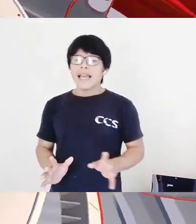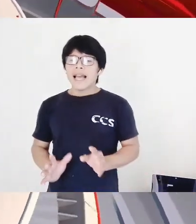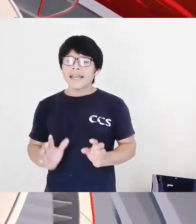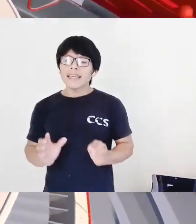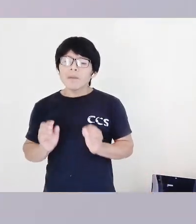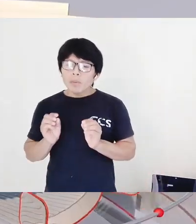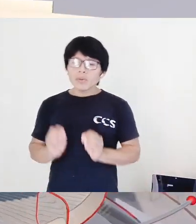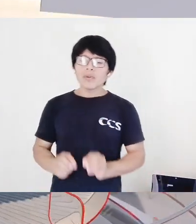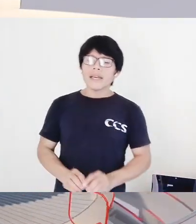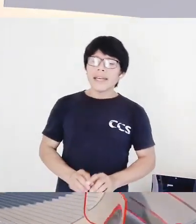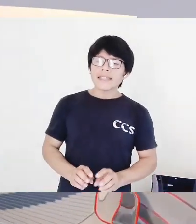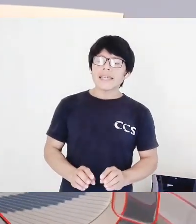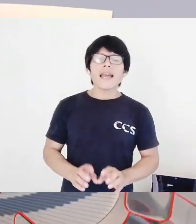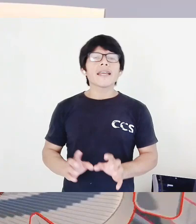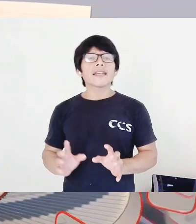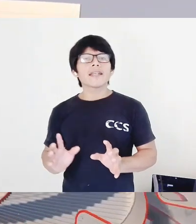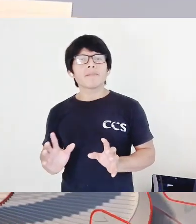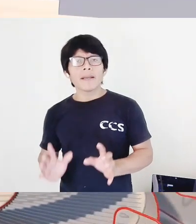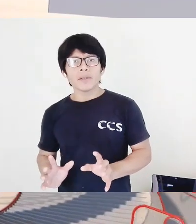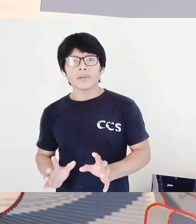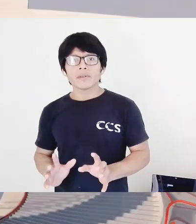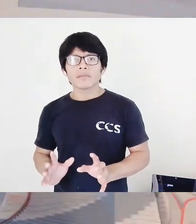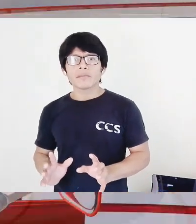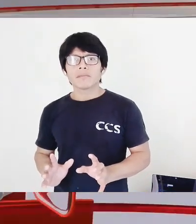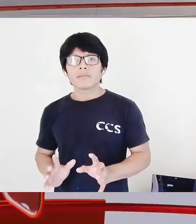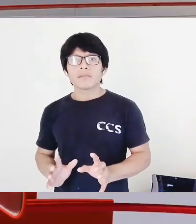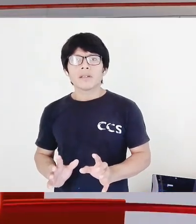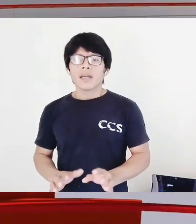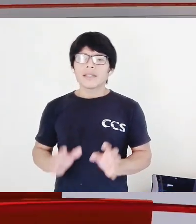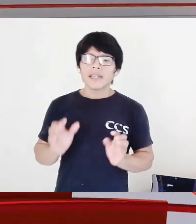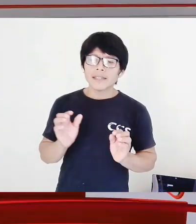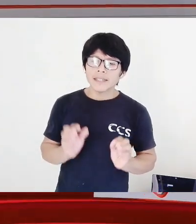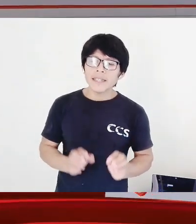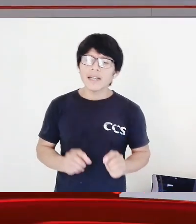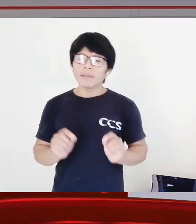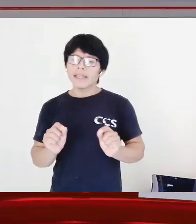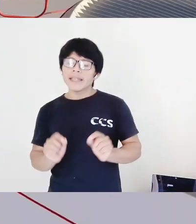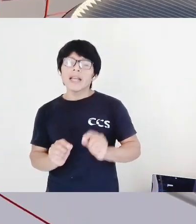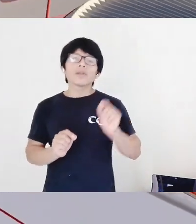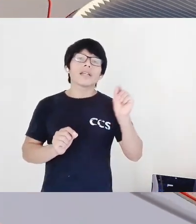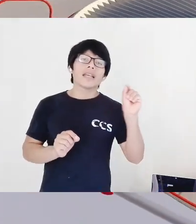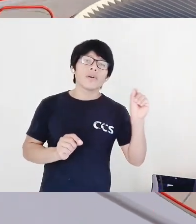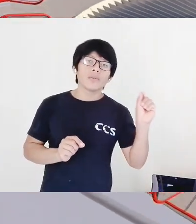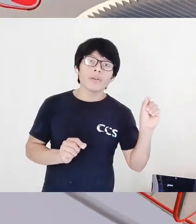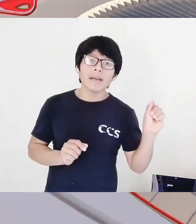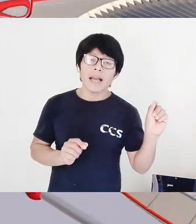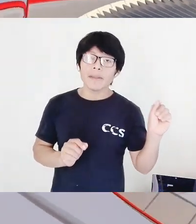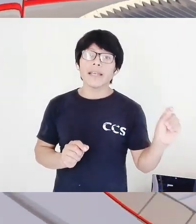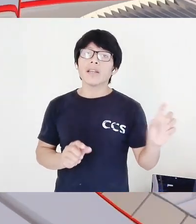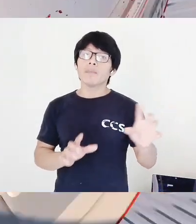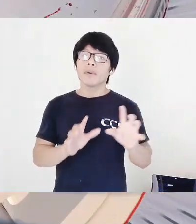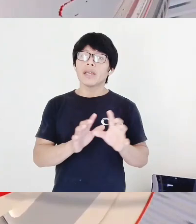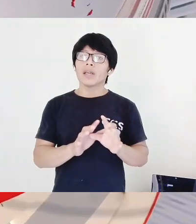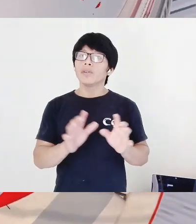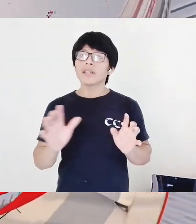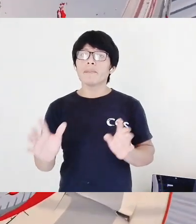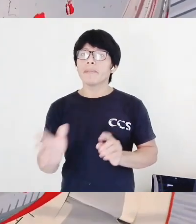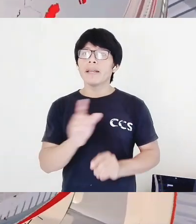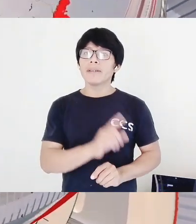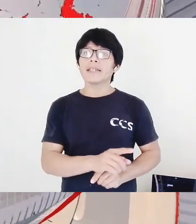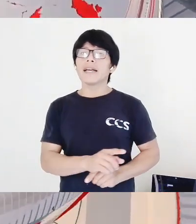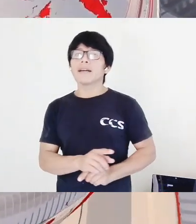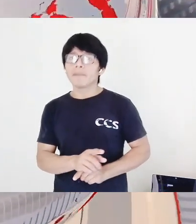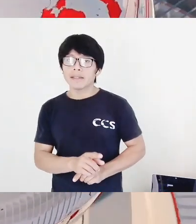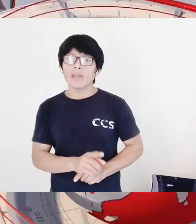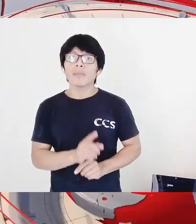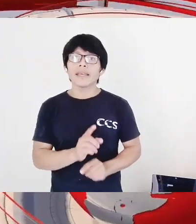señores, aquí el punto es que hay que ser parejos. Si asesinan mexicanos en la Unión Americana, porque no es la